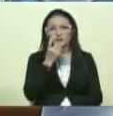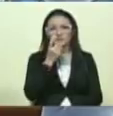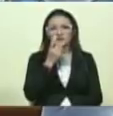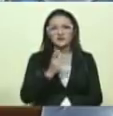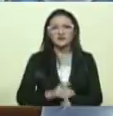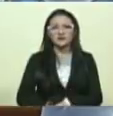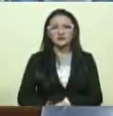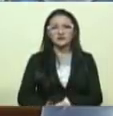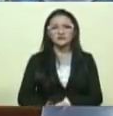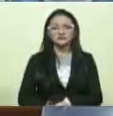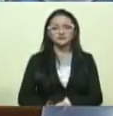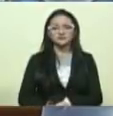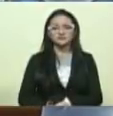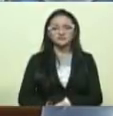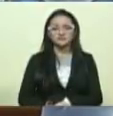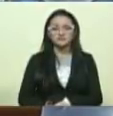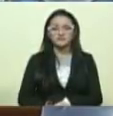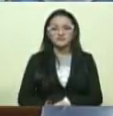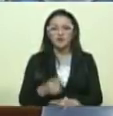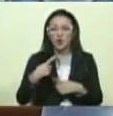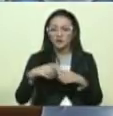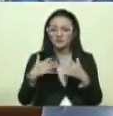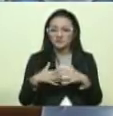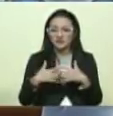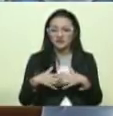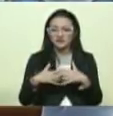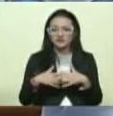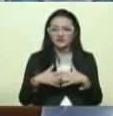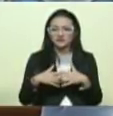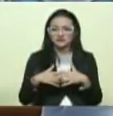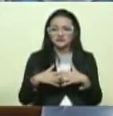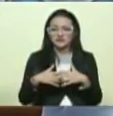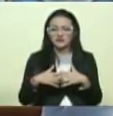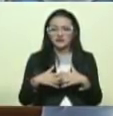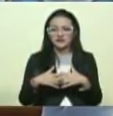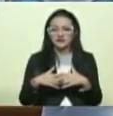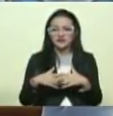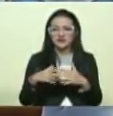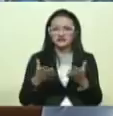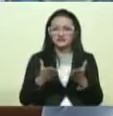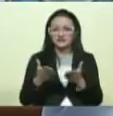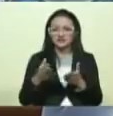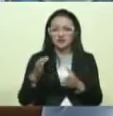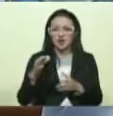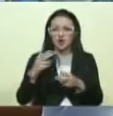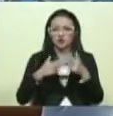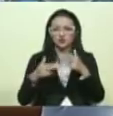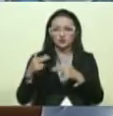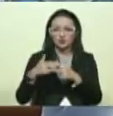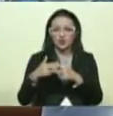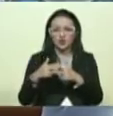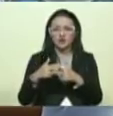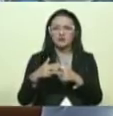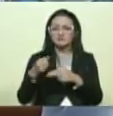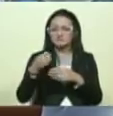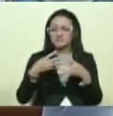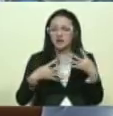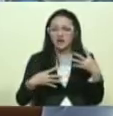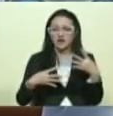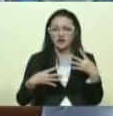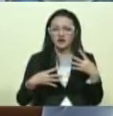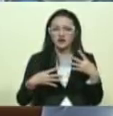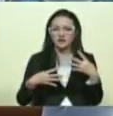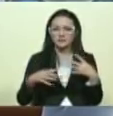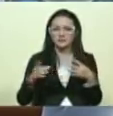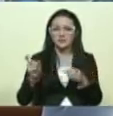Consultoría de Ingeniería y Proyectos NF, Metro Emergencia, compañía anónima. Servicio Constructora Roca, compañía anónima, asociada a